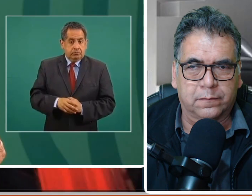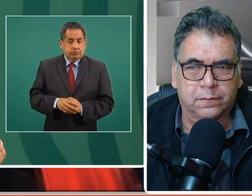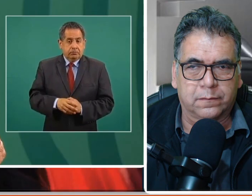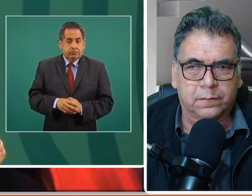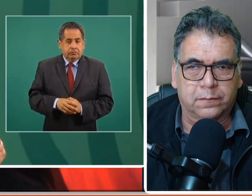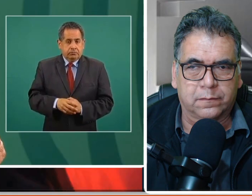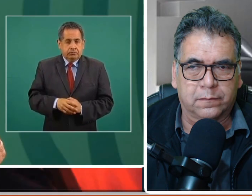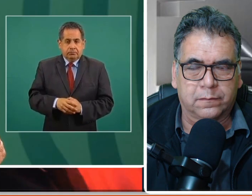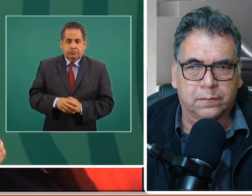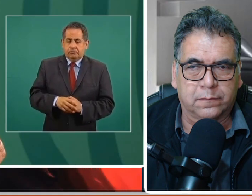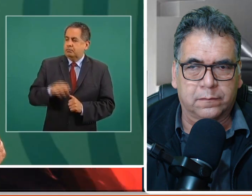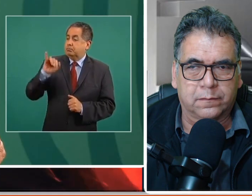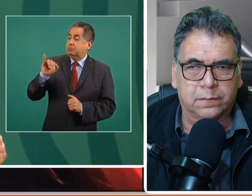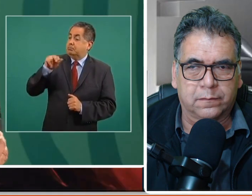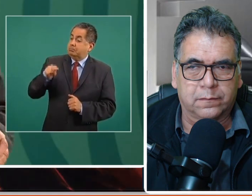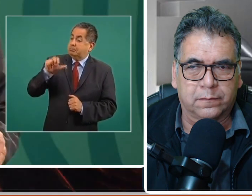el INAI.